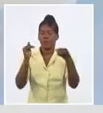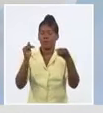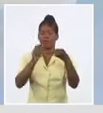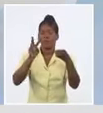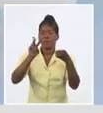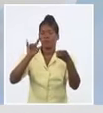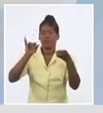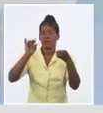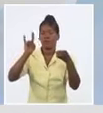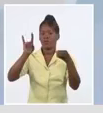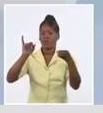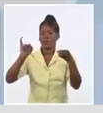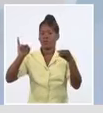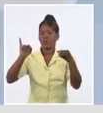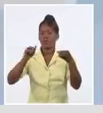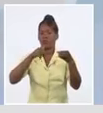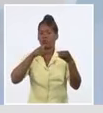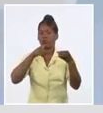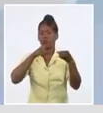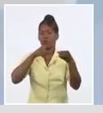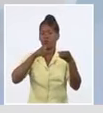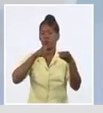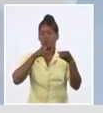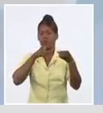27.296 sospechosos,